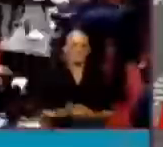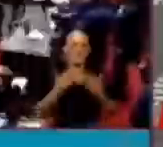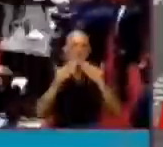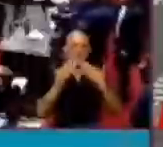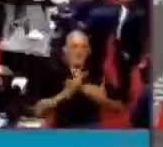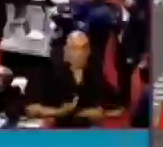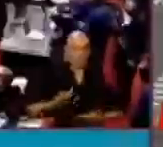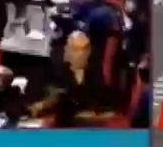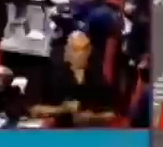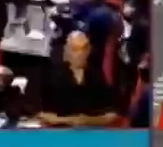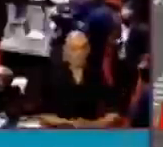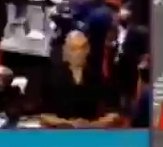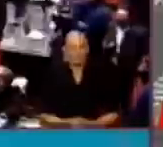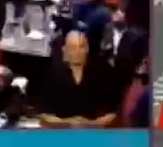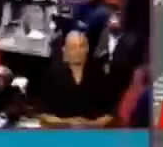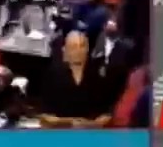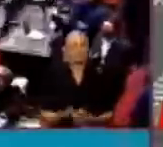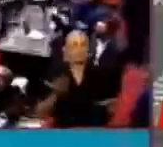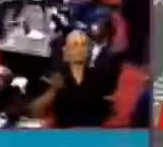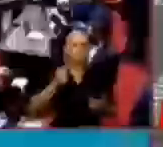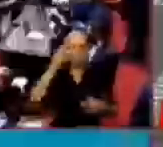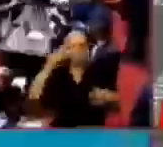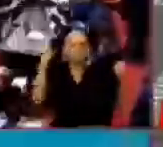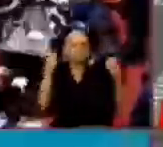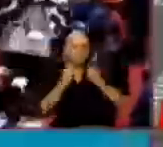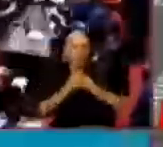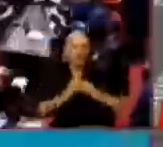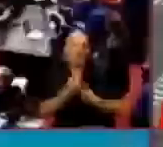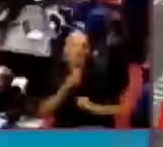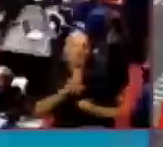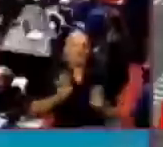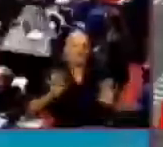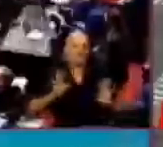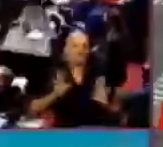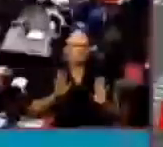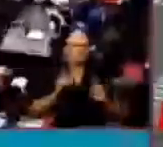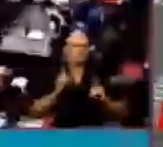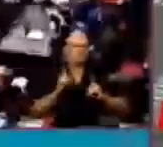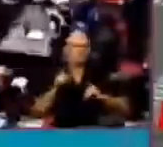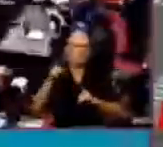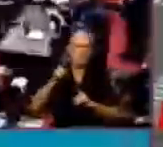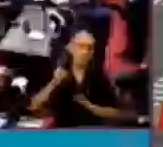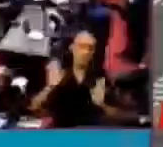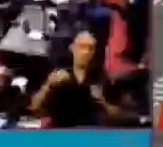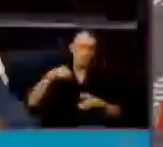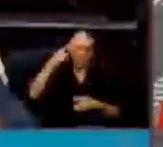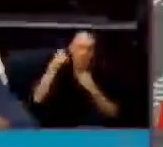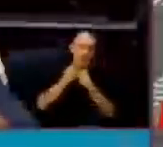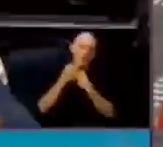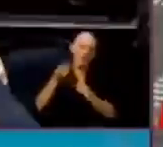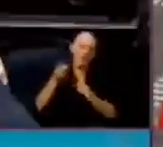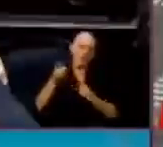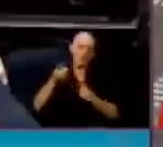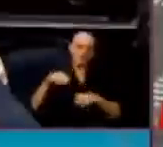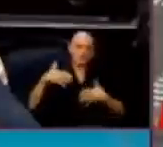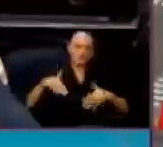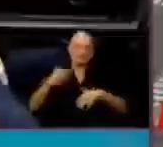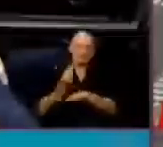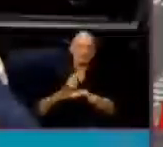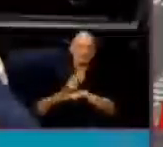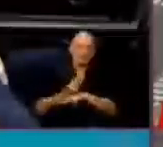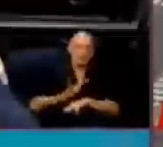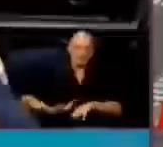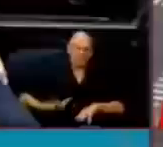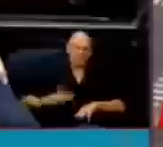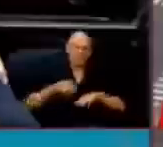En Uruguay es aún más caro y no produce nada. Empezando por el impuesto de importación del 35%. Hay impuestos por todos lados. Pero quiero